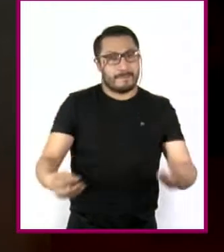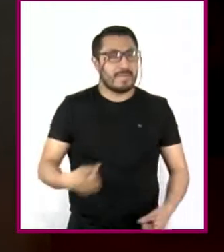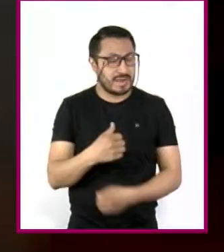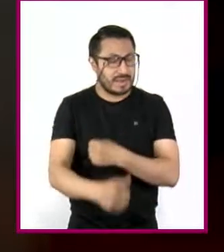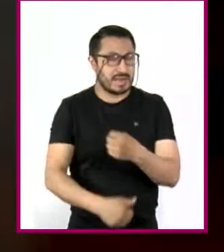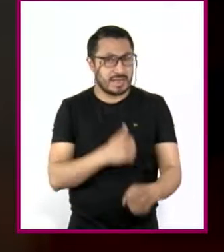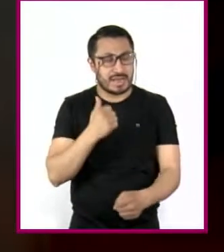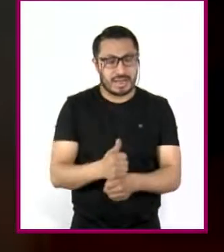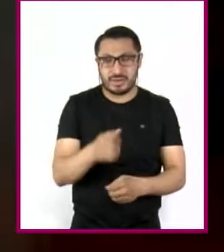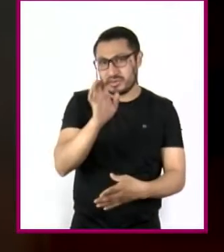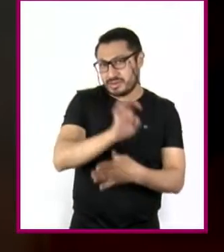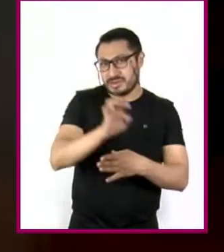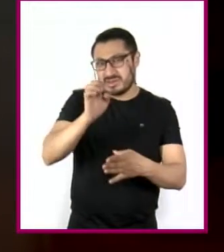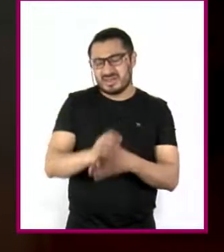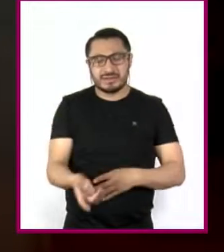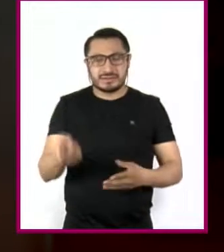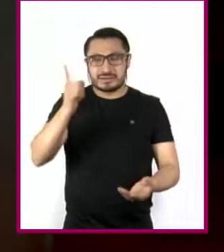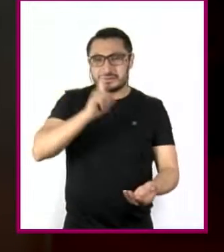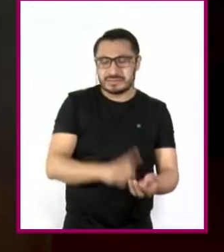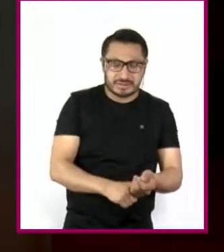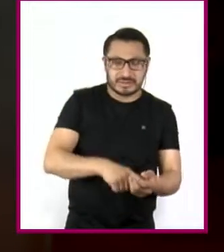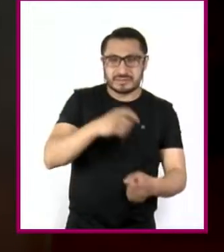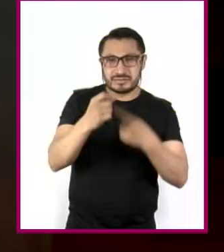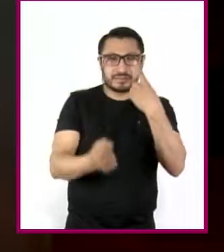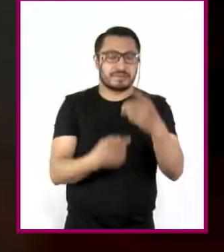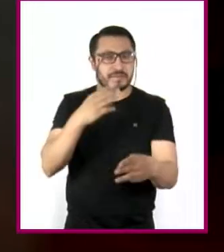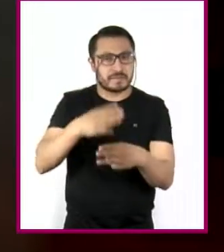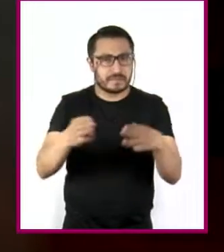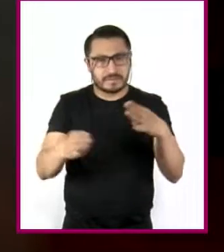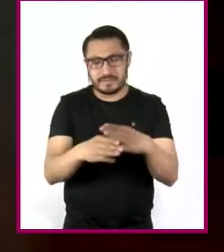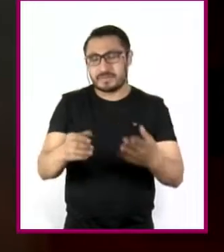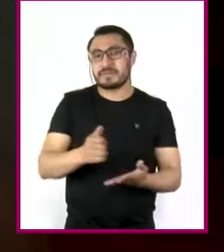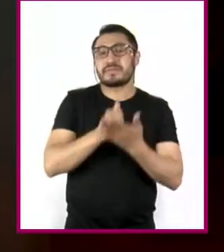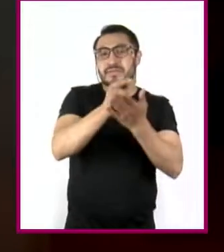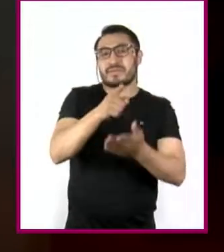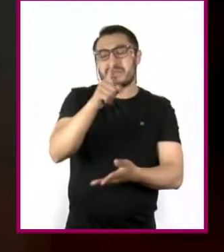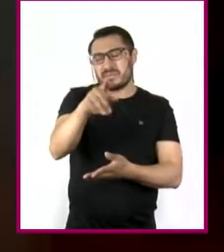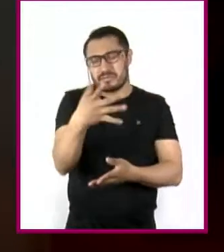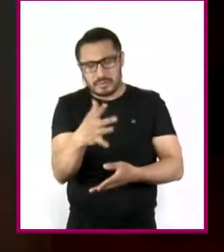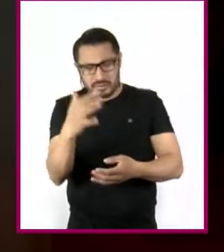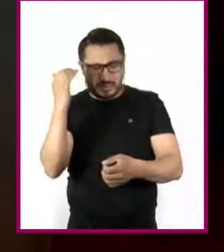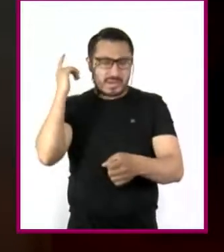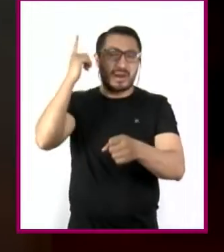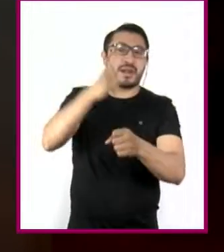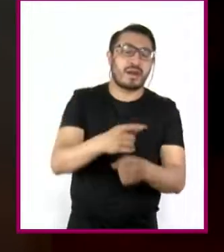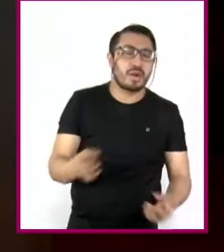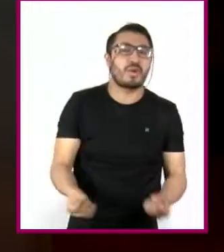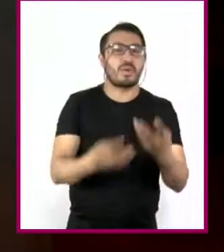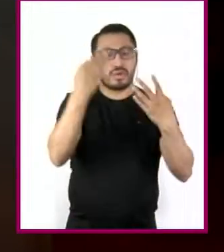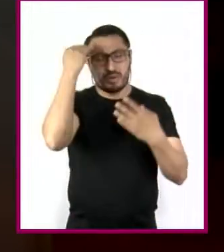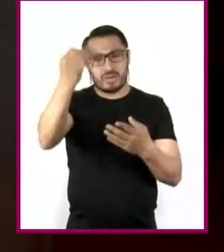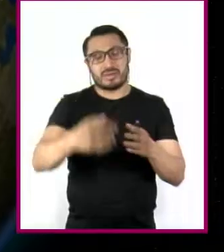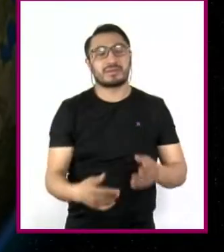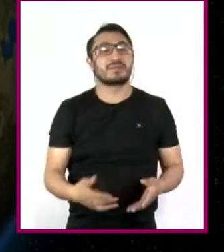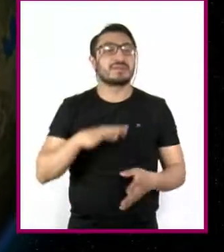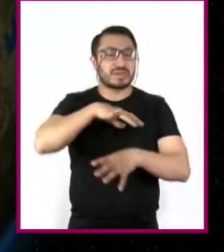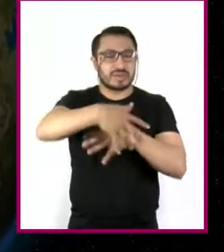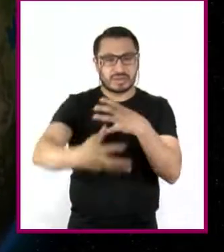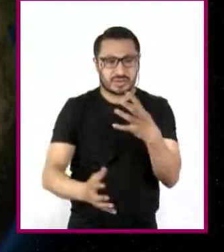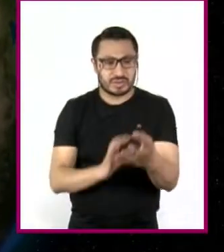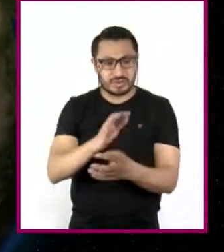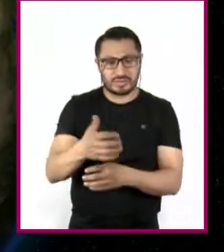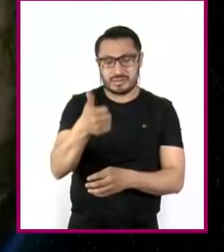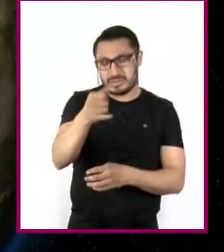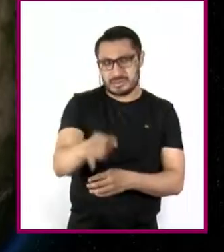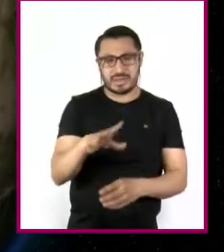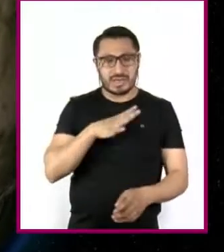que la medición de sus concentraciones en algún material permite estimar cuánto tiempo ha estado expuesto. Con ello,